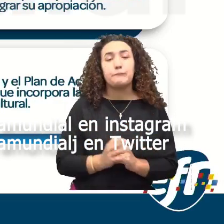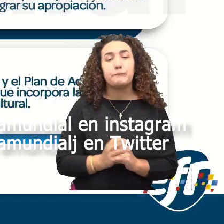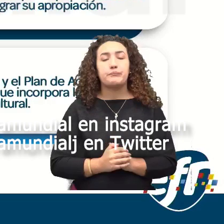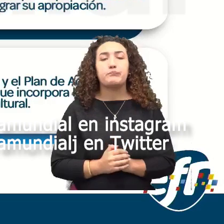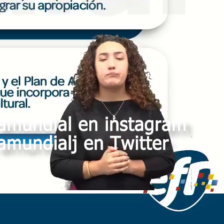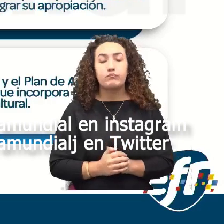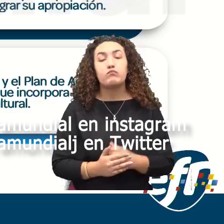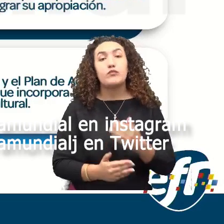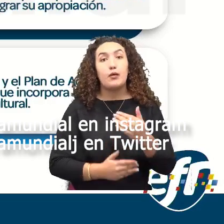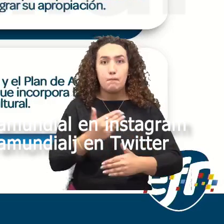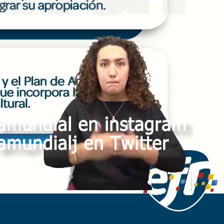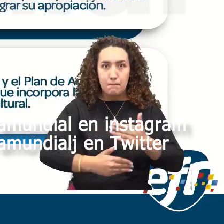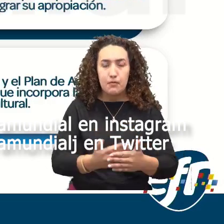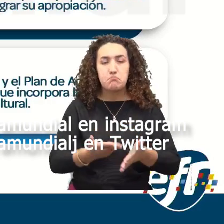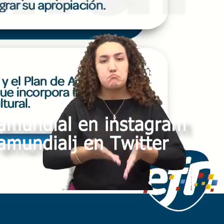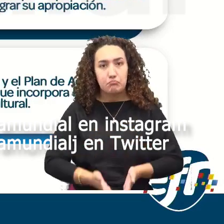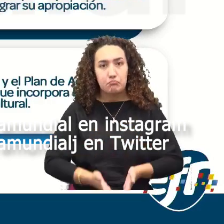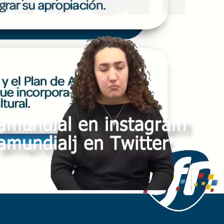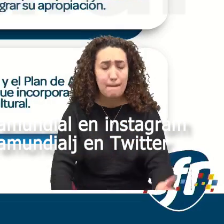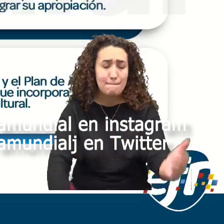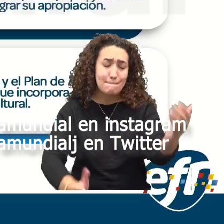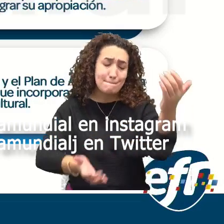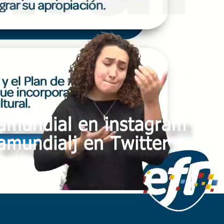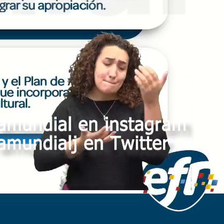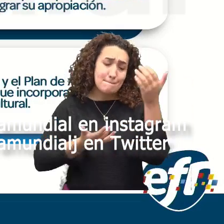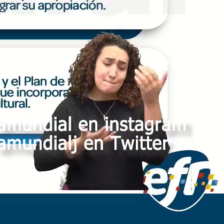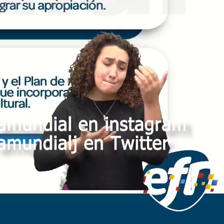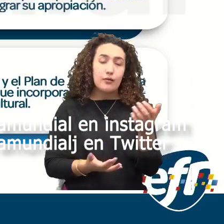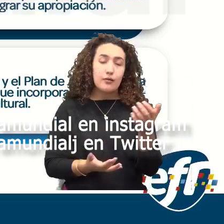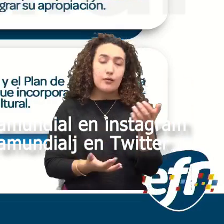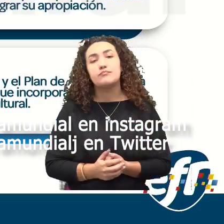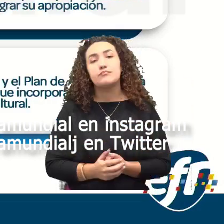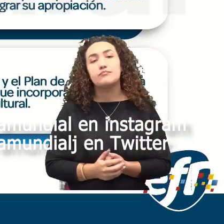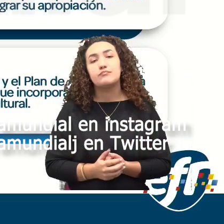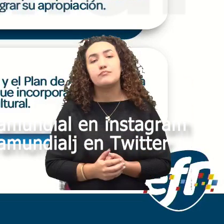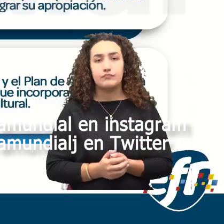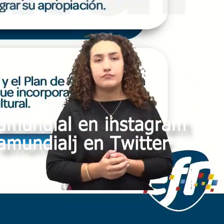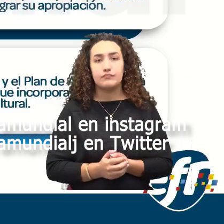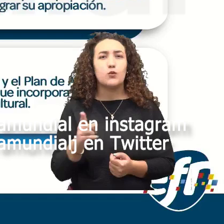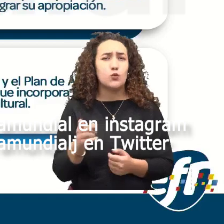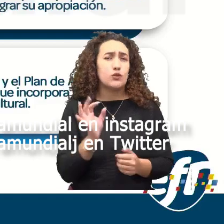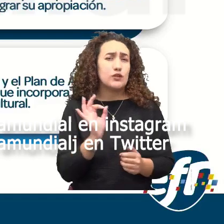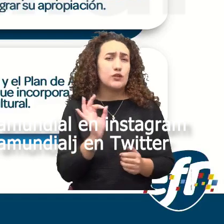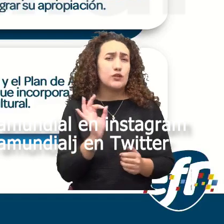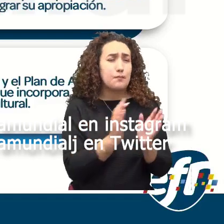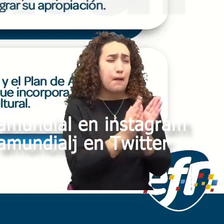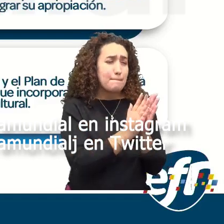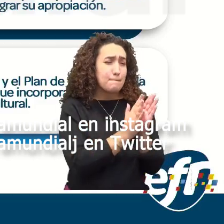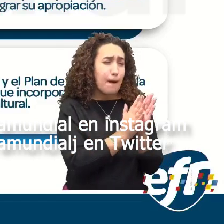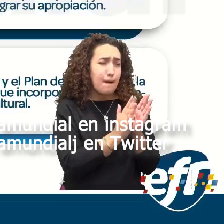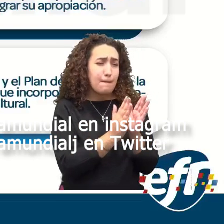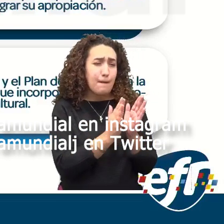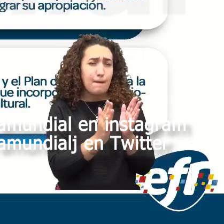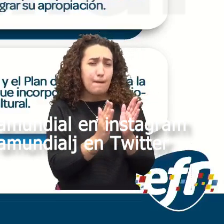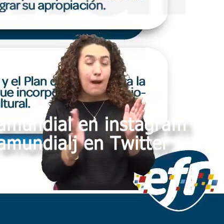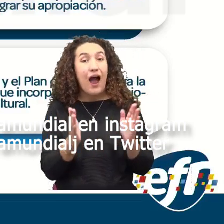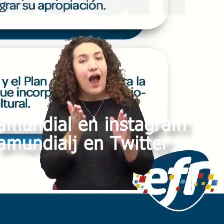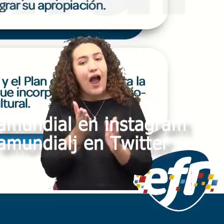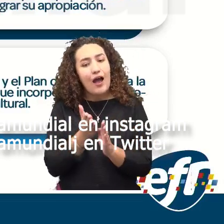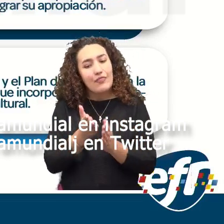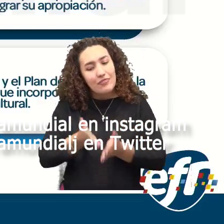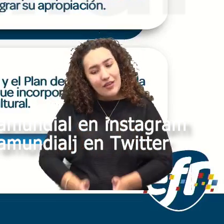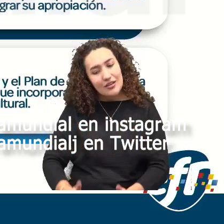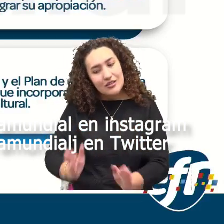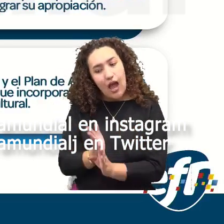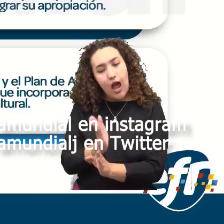en el proceso de gestación, en el acompañamiento, a los controles, y uno empieza a vivir todo desde antes del nacimiento del